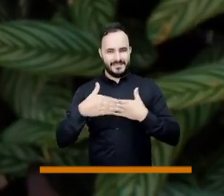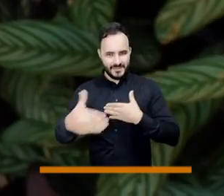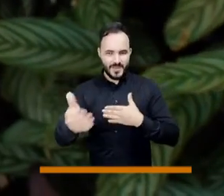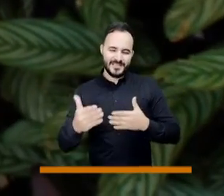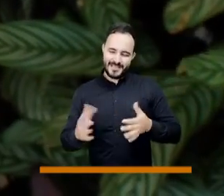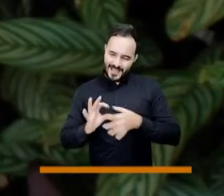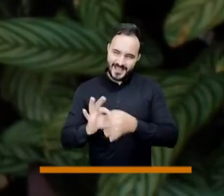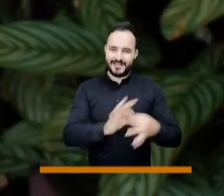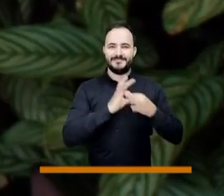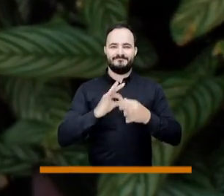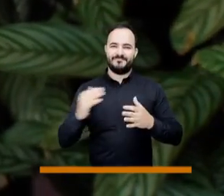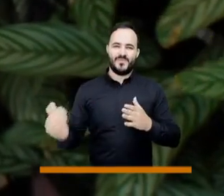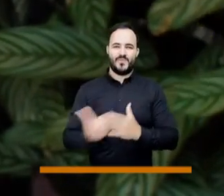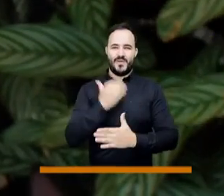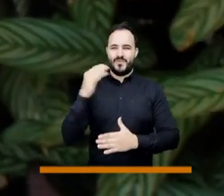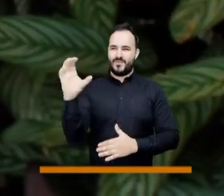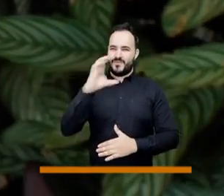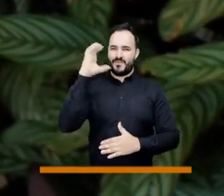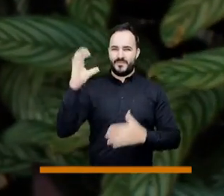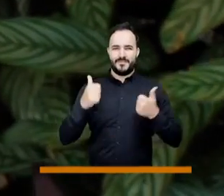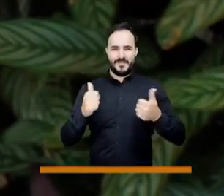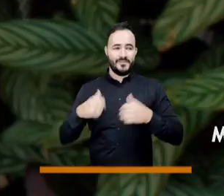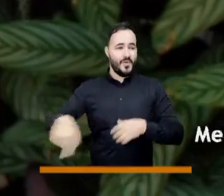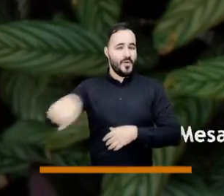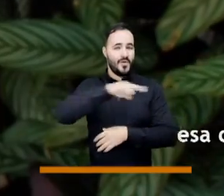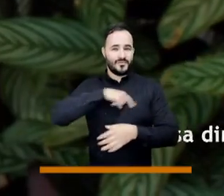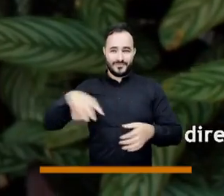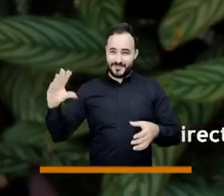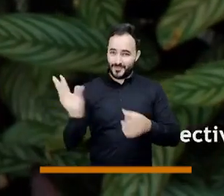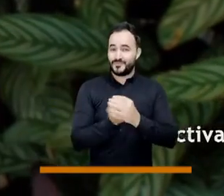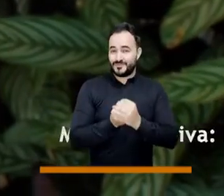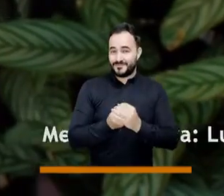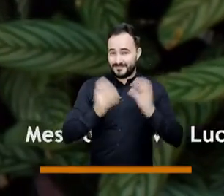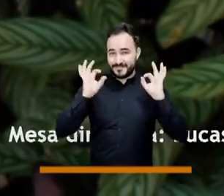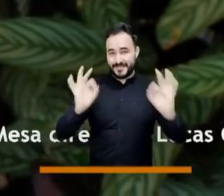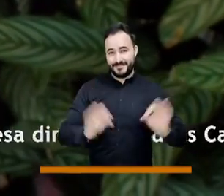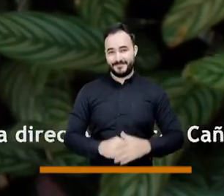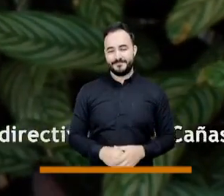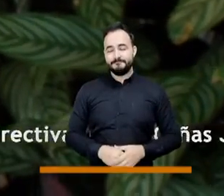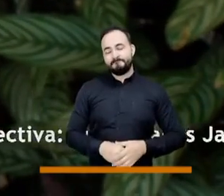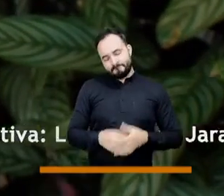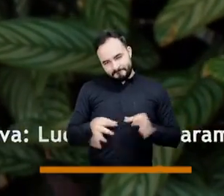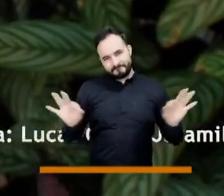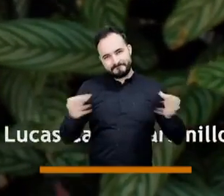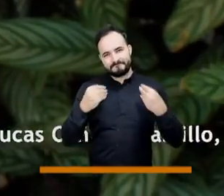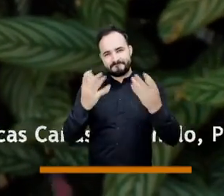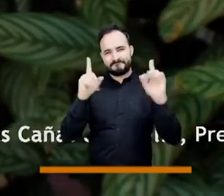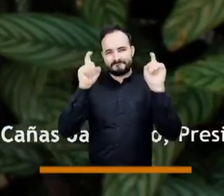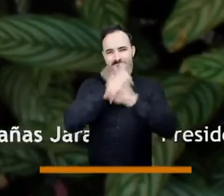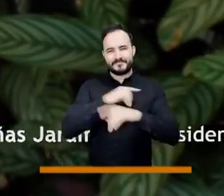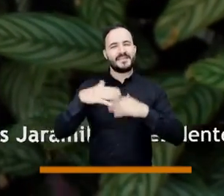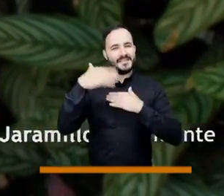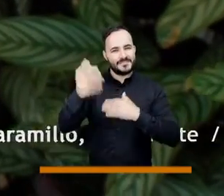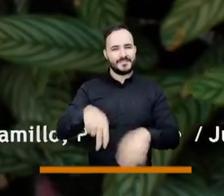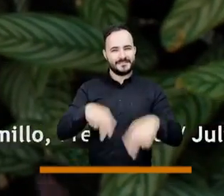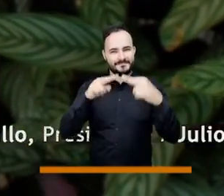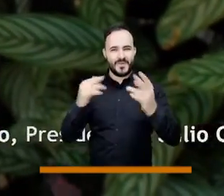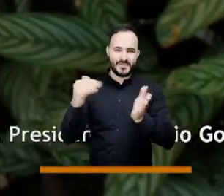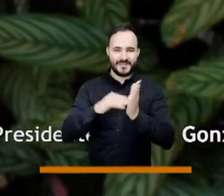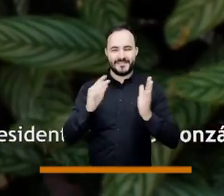juntos construyamos una nueva patria, donde todos quepamos. Esa es la consigna. Nosotros